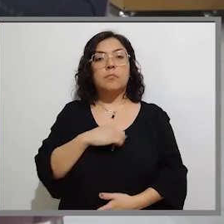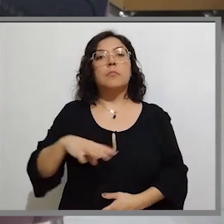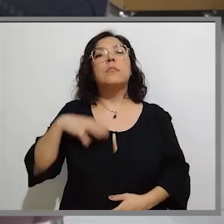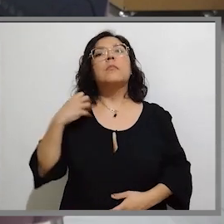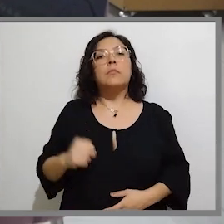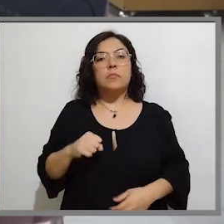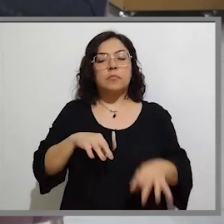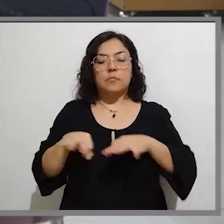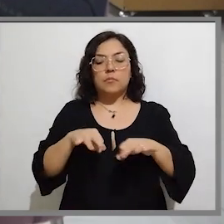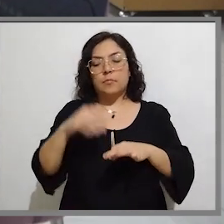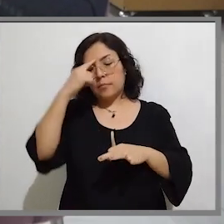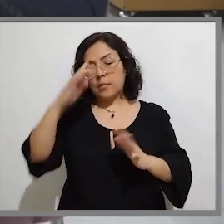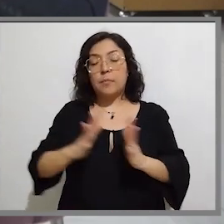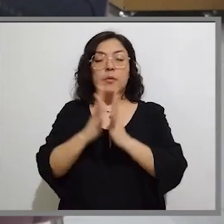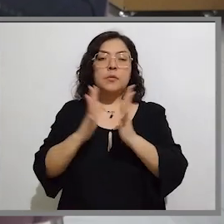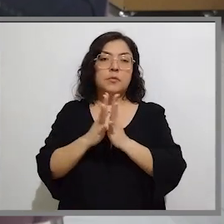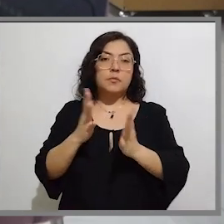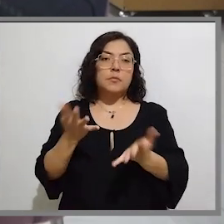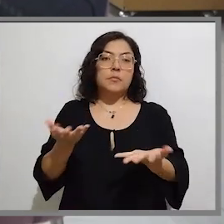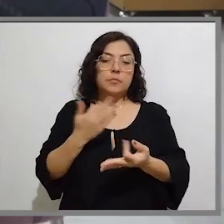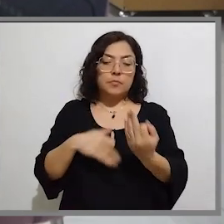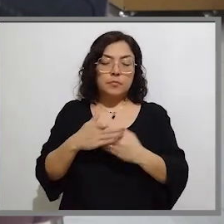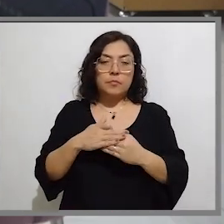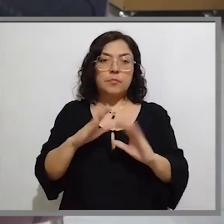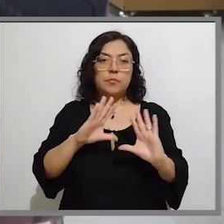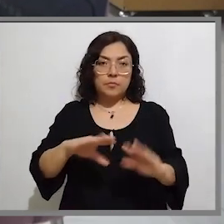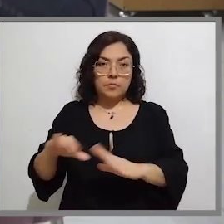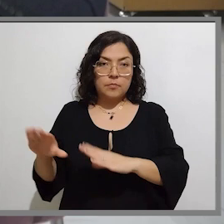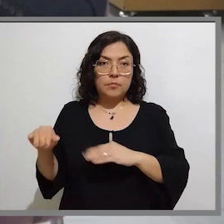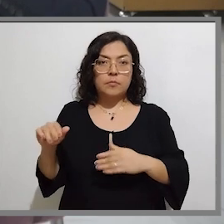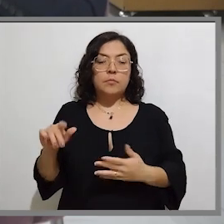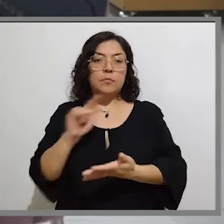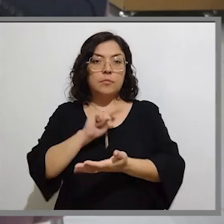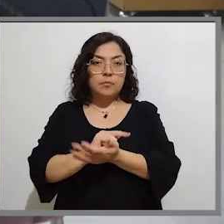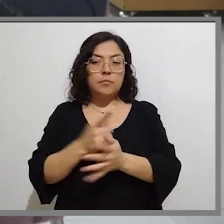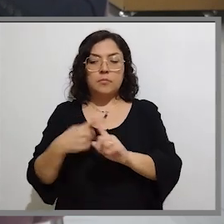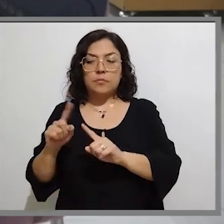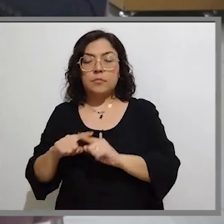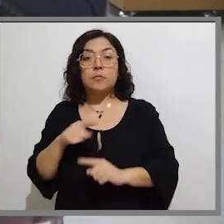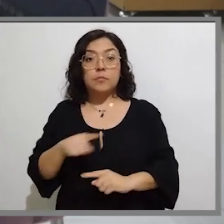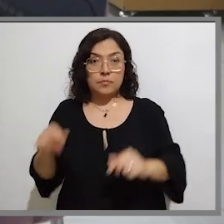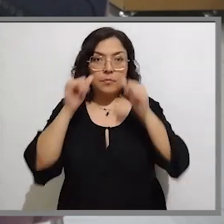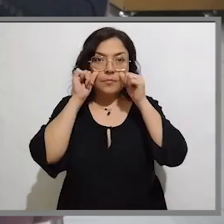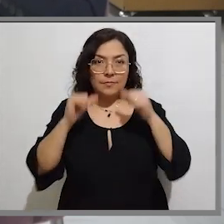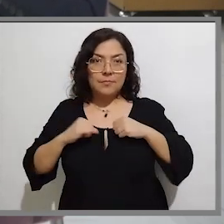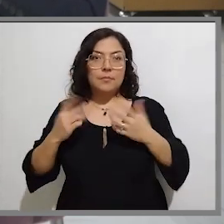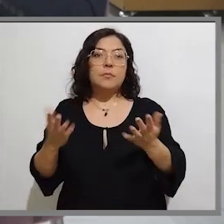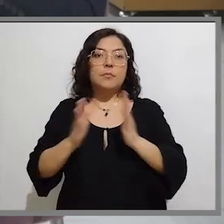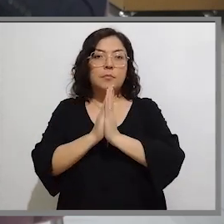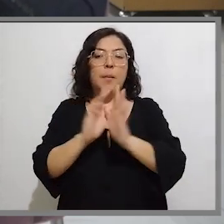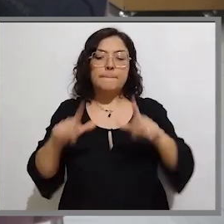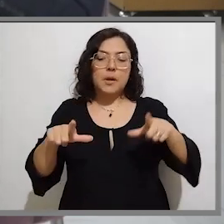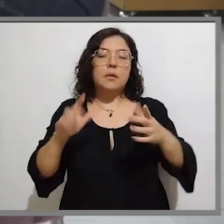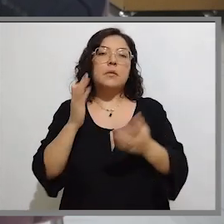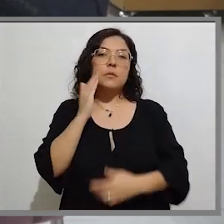sigue trabajando en participación ciudadana, en educación cívica. En ese sentido, los seguimos invitando a que estén al pendiente de nuestras redes